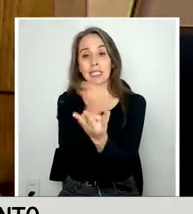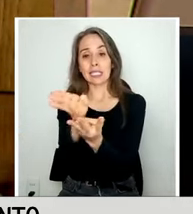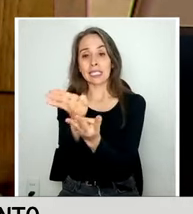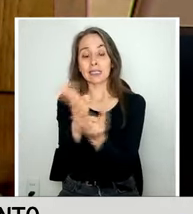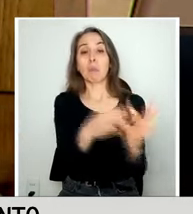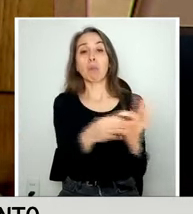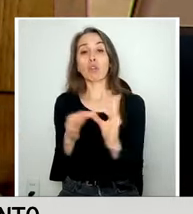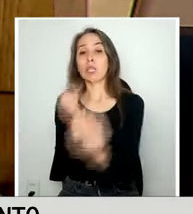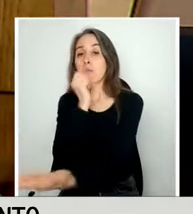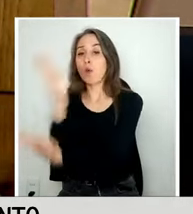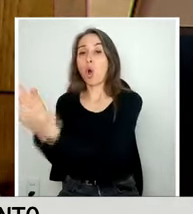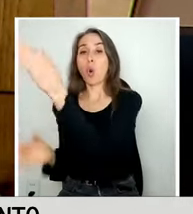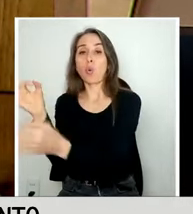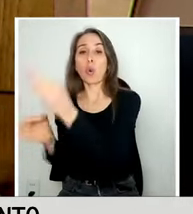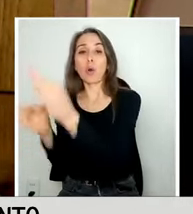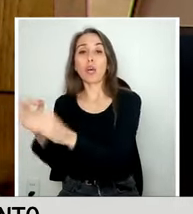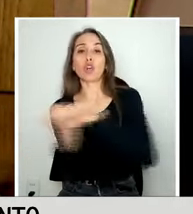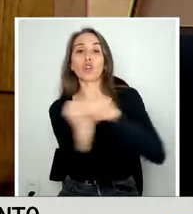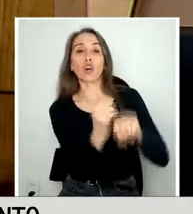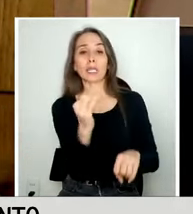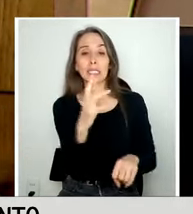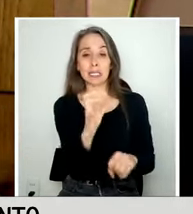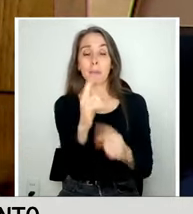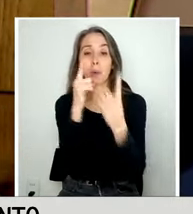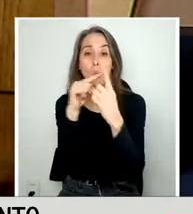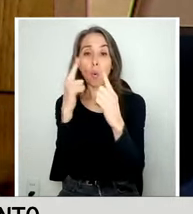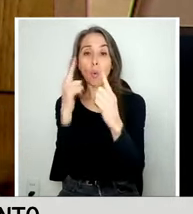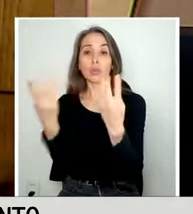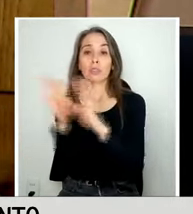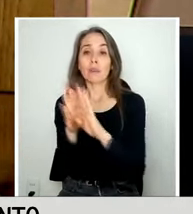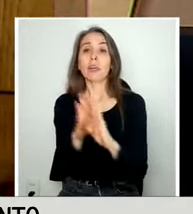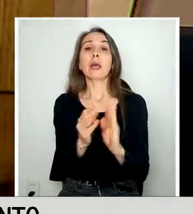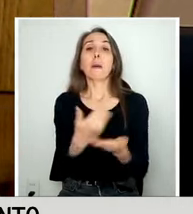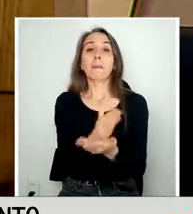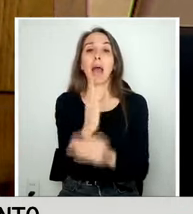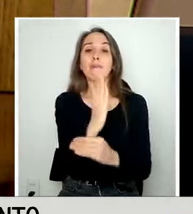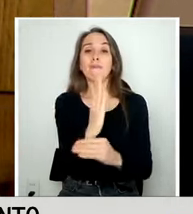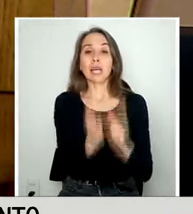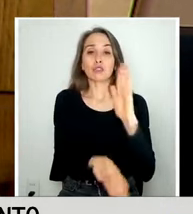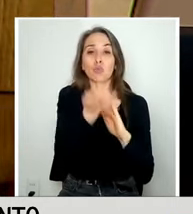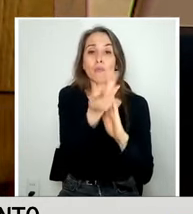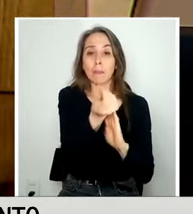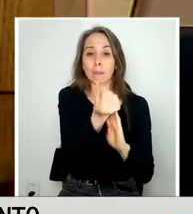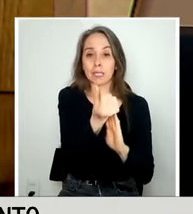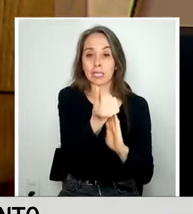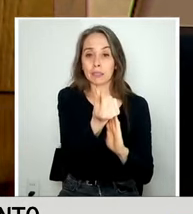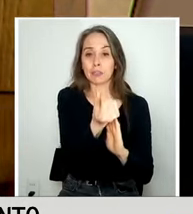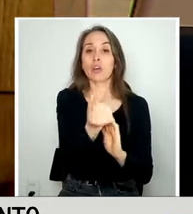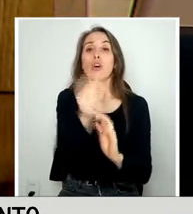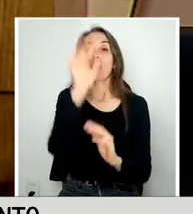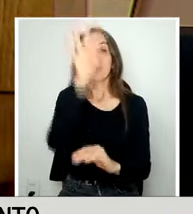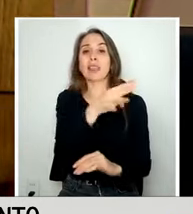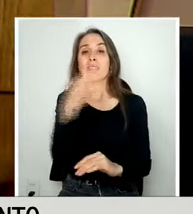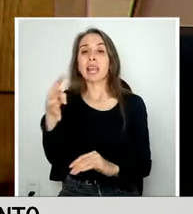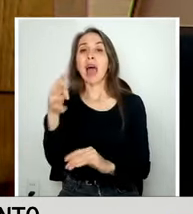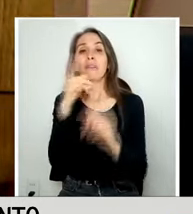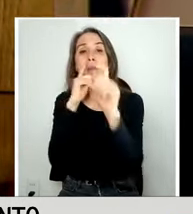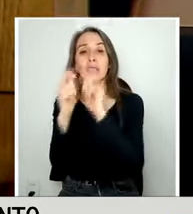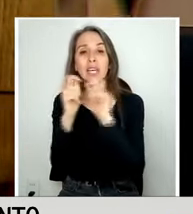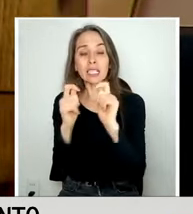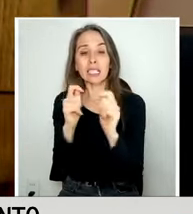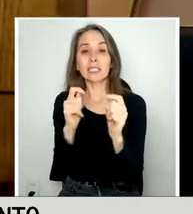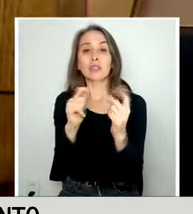de la isapre reajuste de planes base tablas de factores de riesgo el segundo